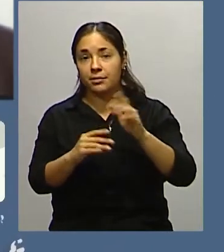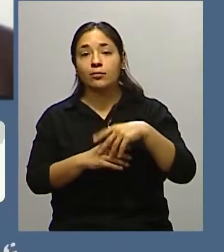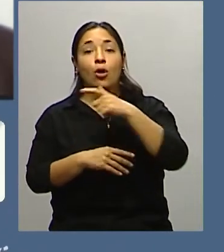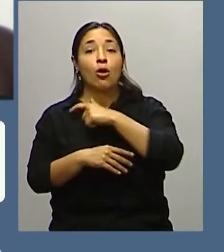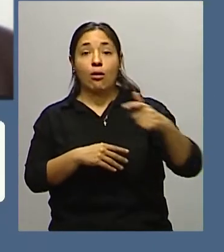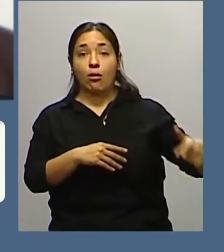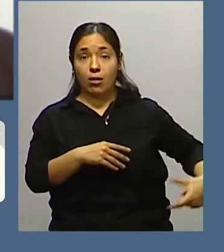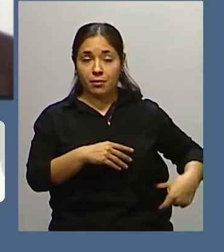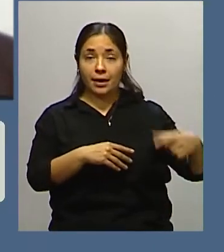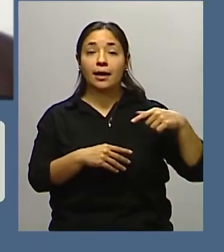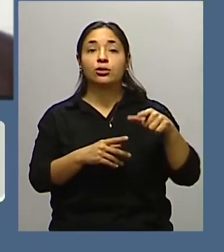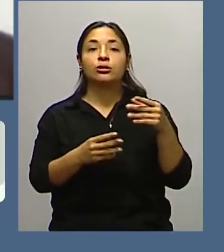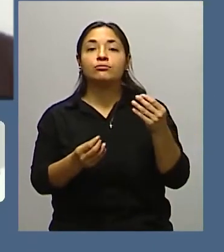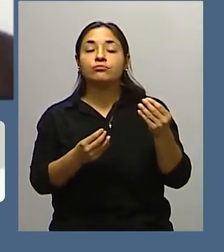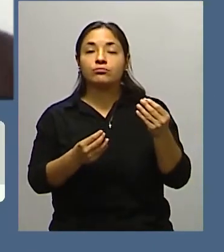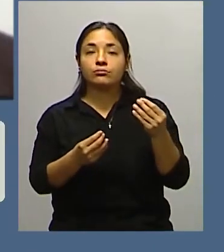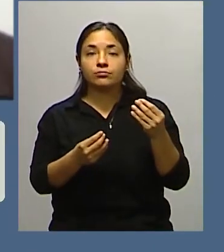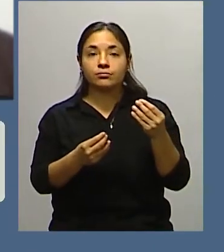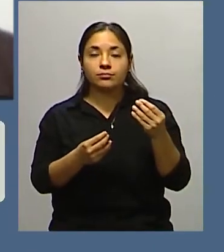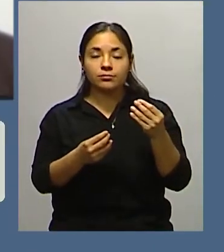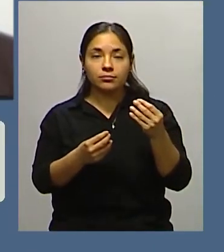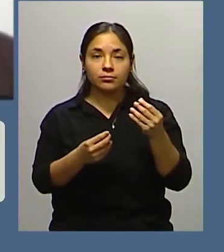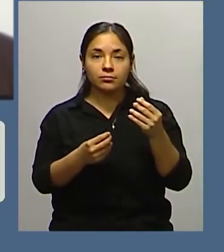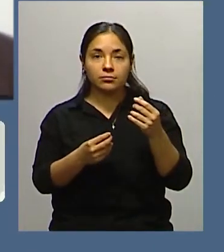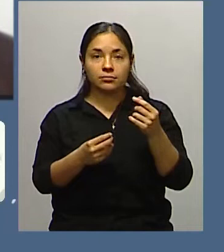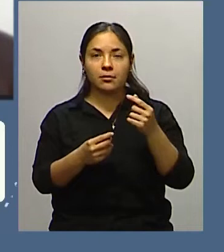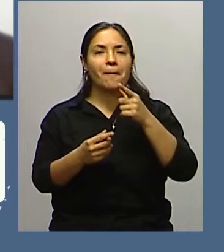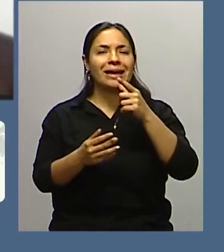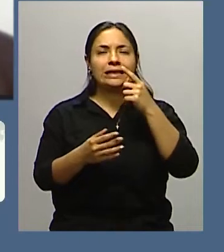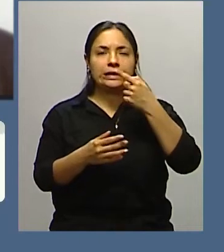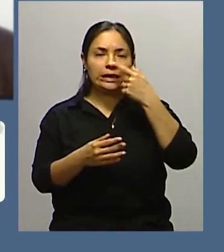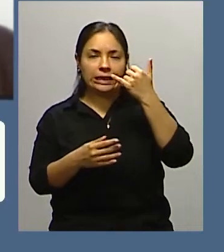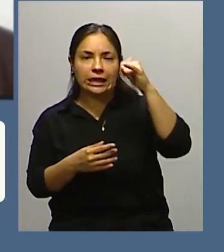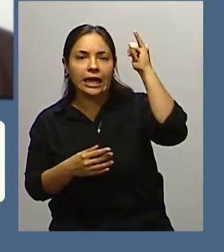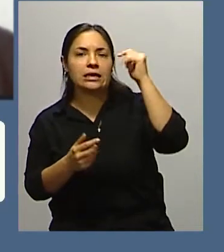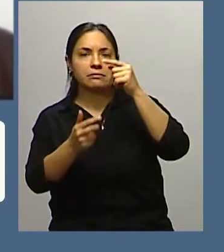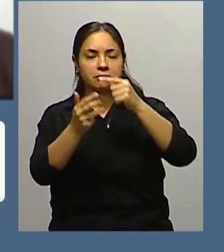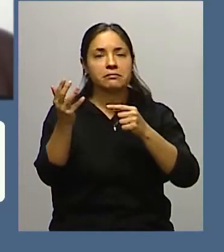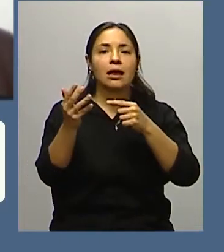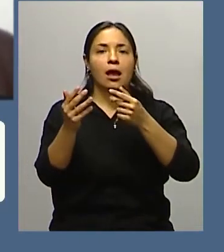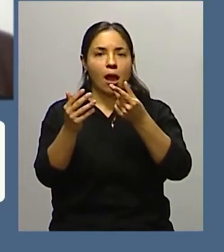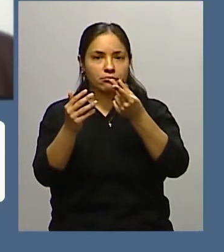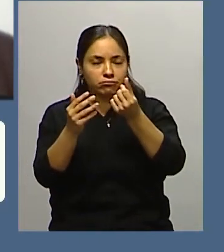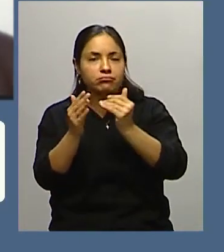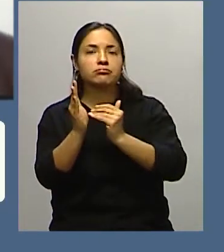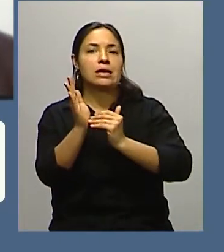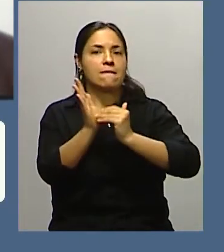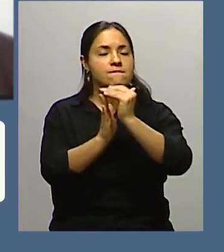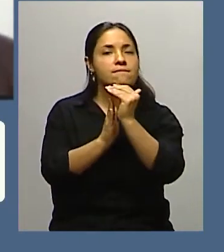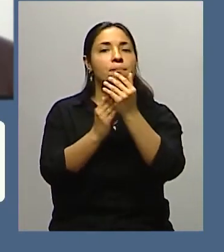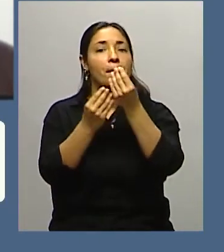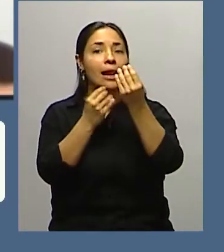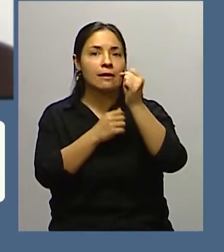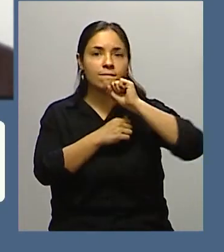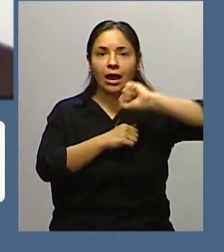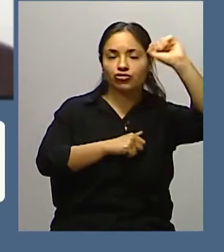estaba procurando, subir la tasa de interés, etcétera, para tratar de contener las presiones inflacionarias,